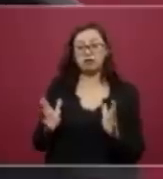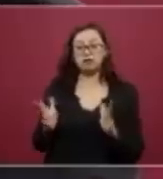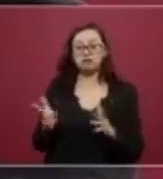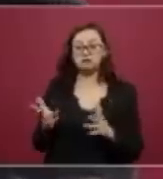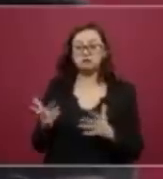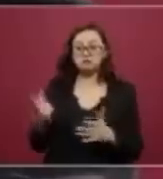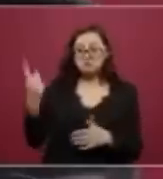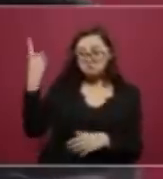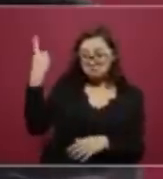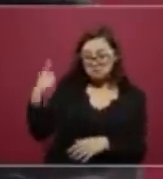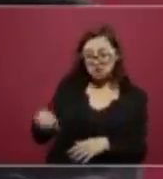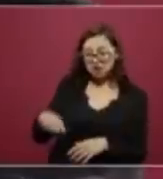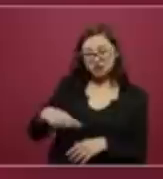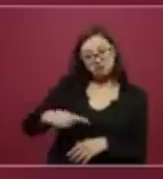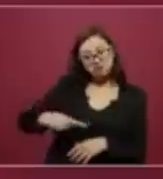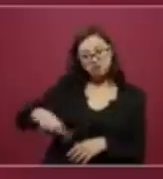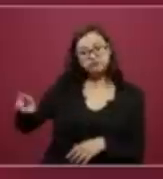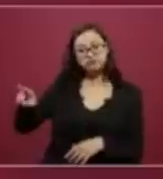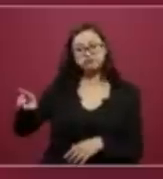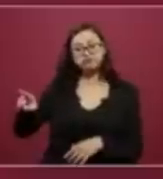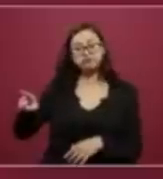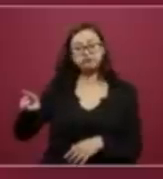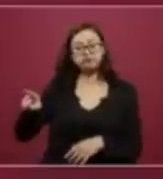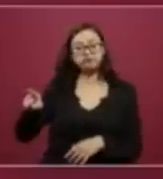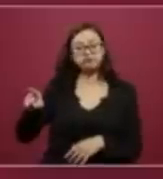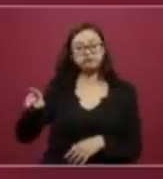a ordenar que